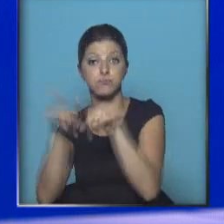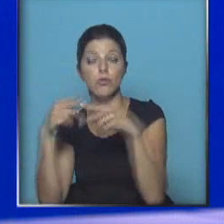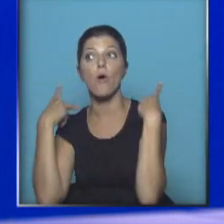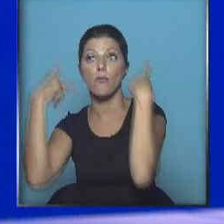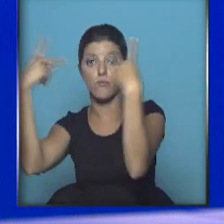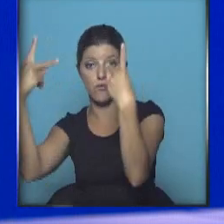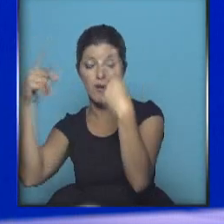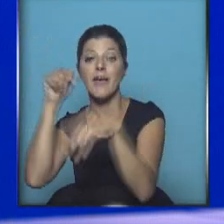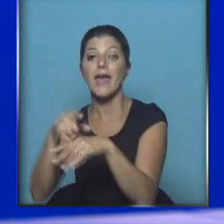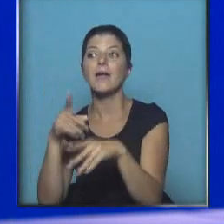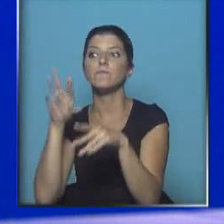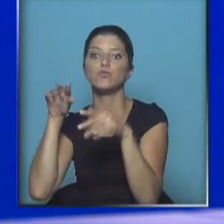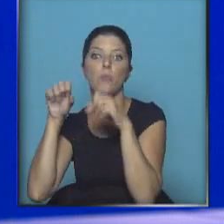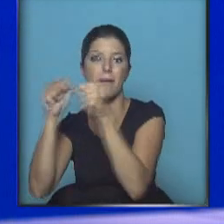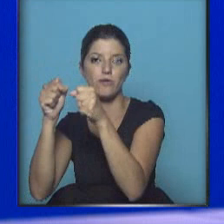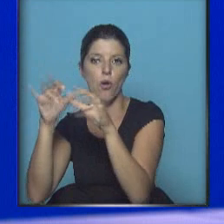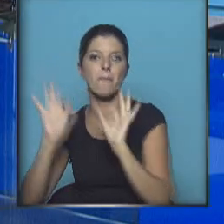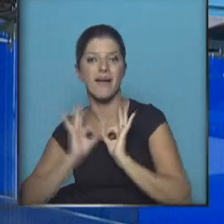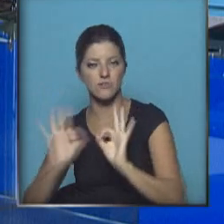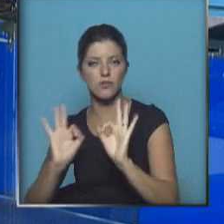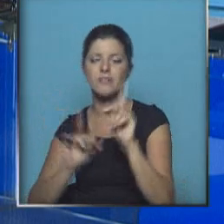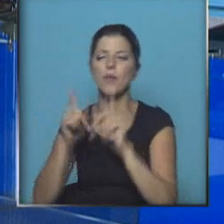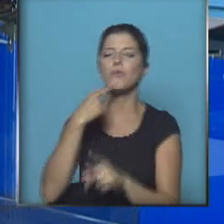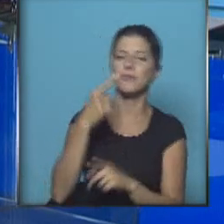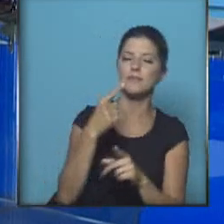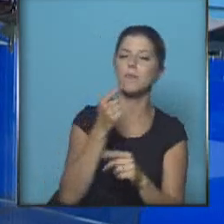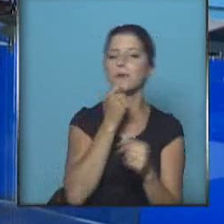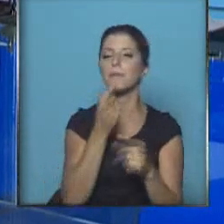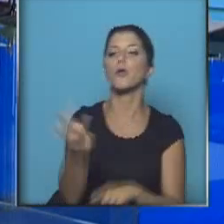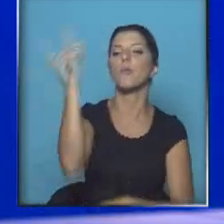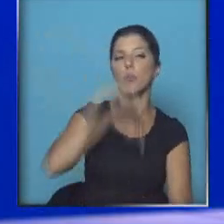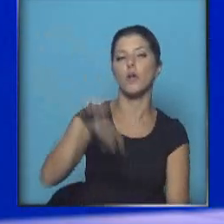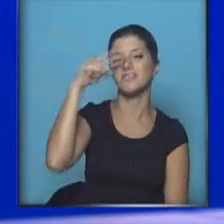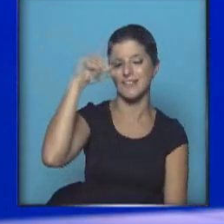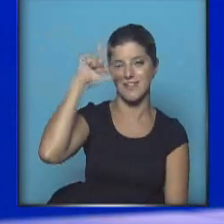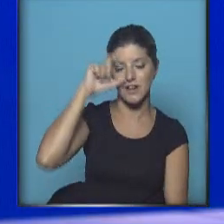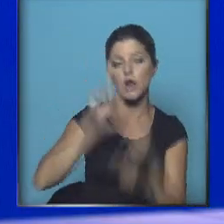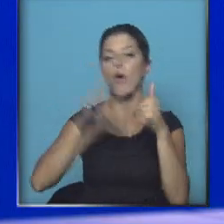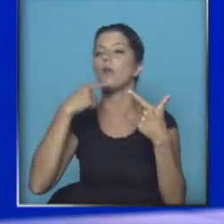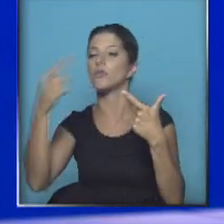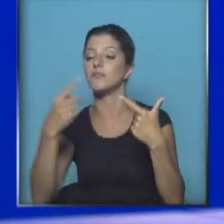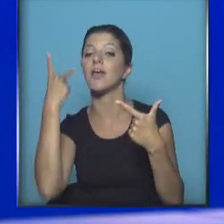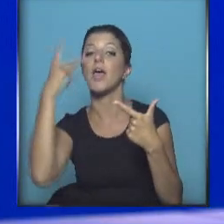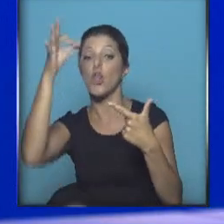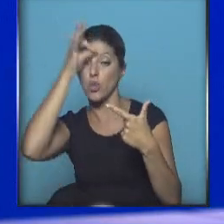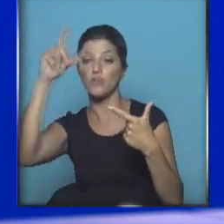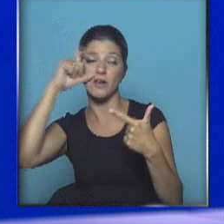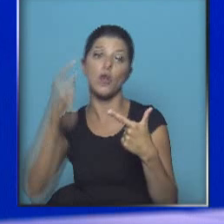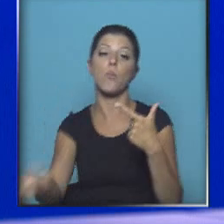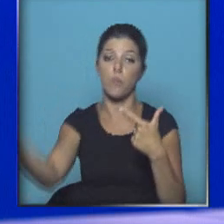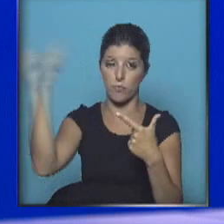la llegada, ahí hay versiones distintas, hay quienes dicen que volvió el 7 de enero, hay quienes dicen que volvió el 12,